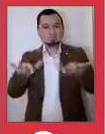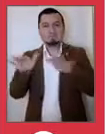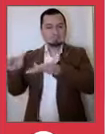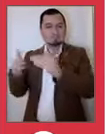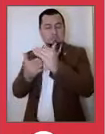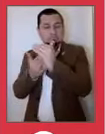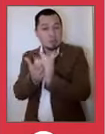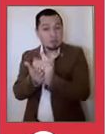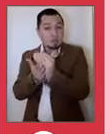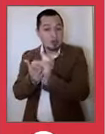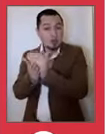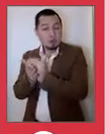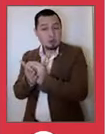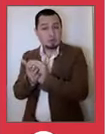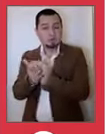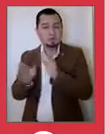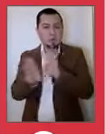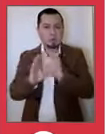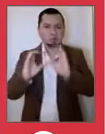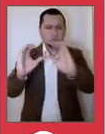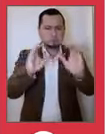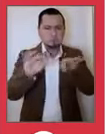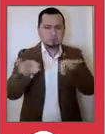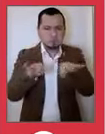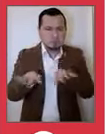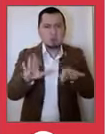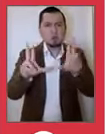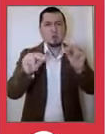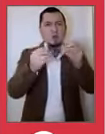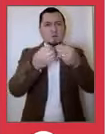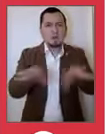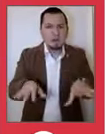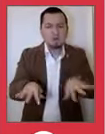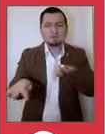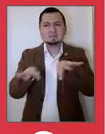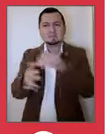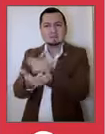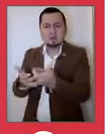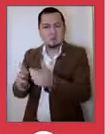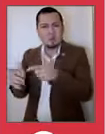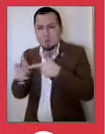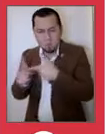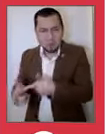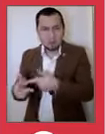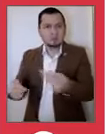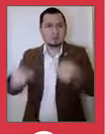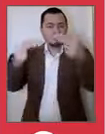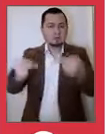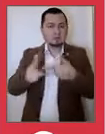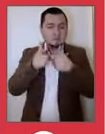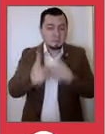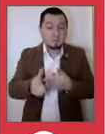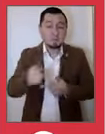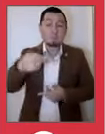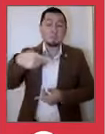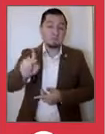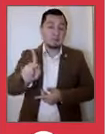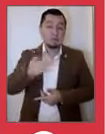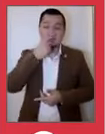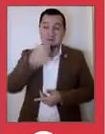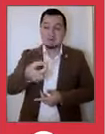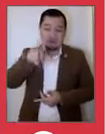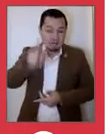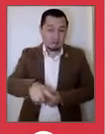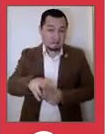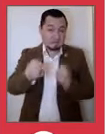la actividad económica protegimos empleos protegimos la actividad económica evitamos el desbordamiento del sistema de salud pero hay que decirlo con toda